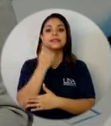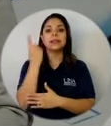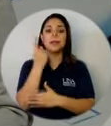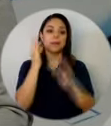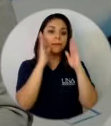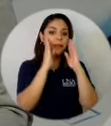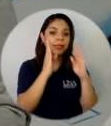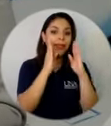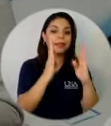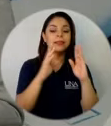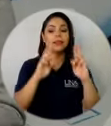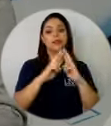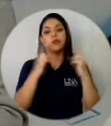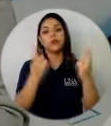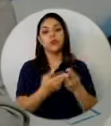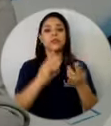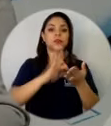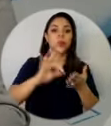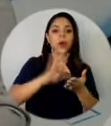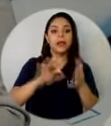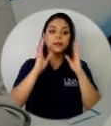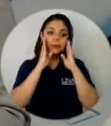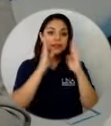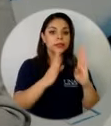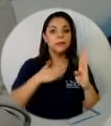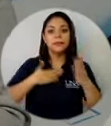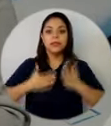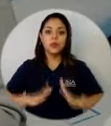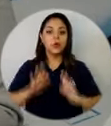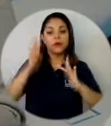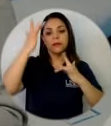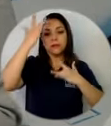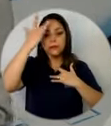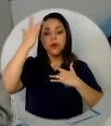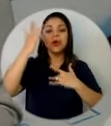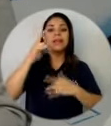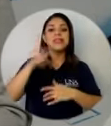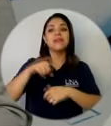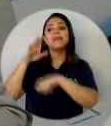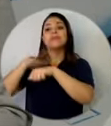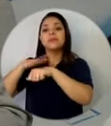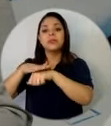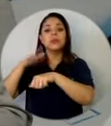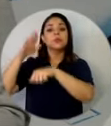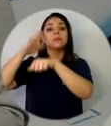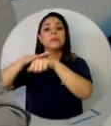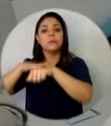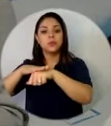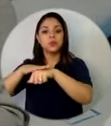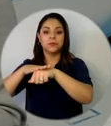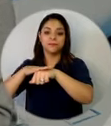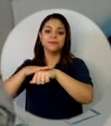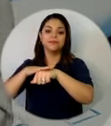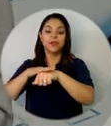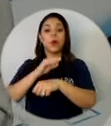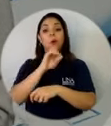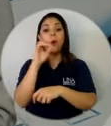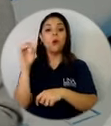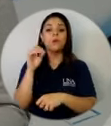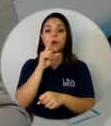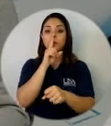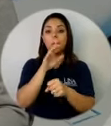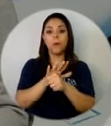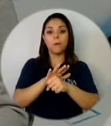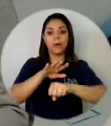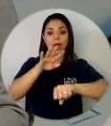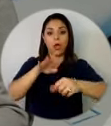las reuniones de las escuelas, de si los hijos se enferman y entonces tienen que estar pidiendo a veces permisos o, por ejemplo,